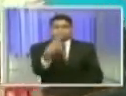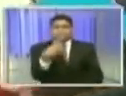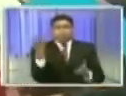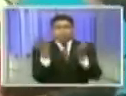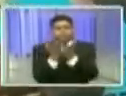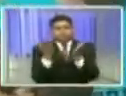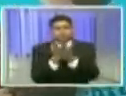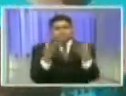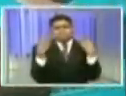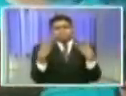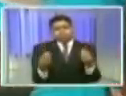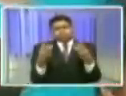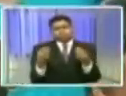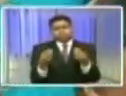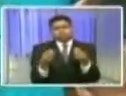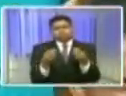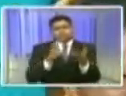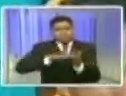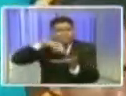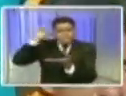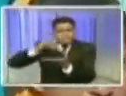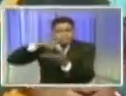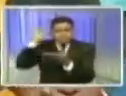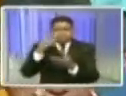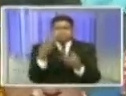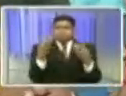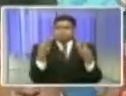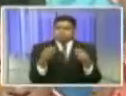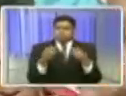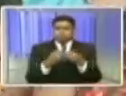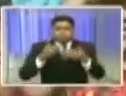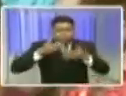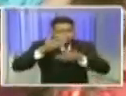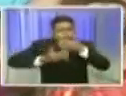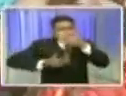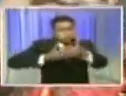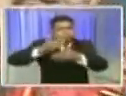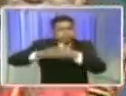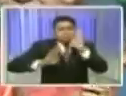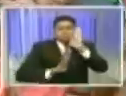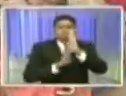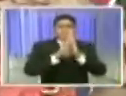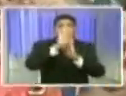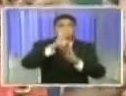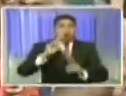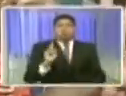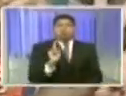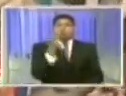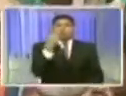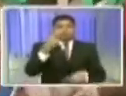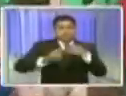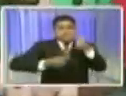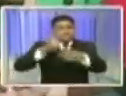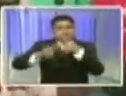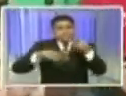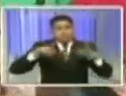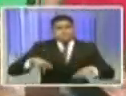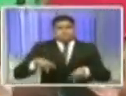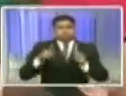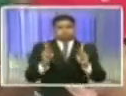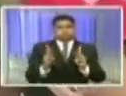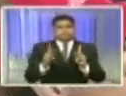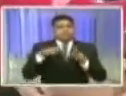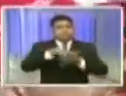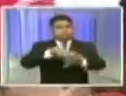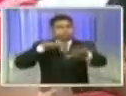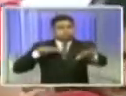mucho. Formarse mucho, seguir avanzando. Son la única generación que ha tenido oportunidad